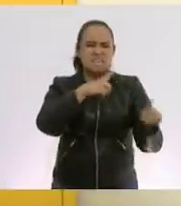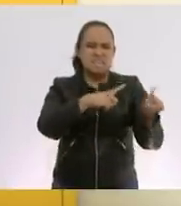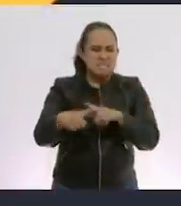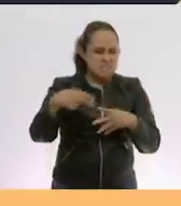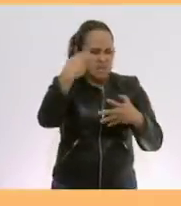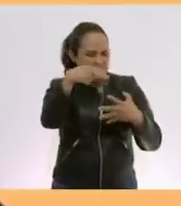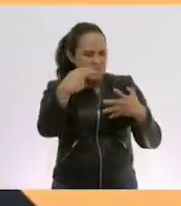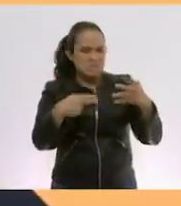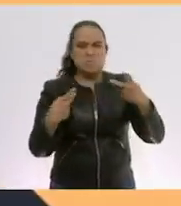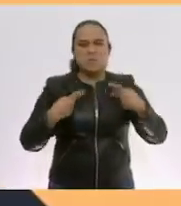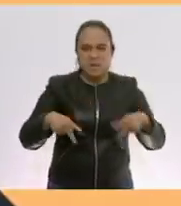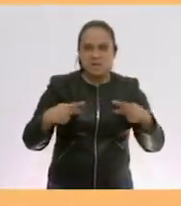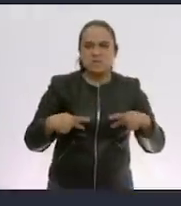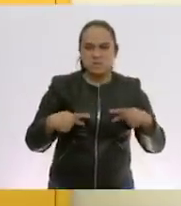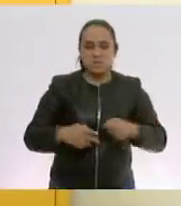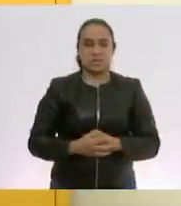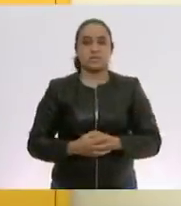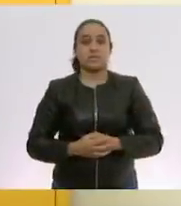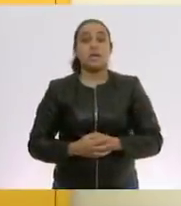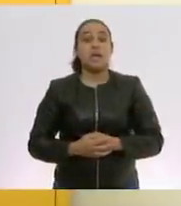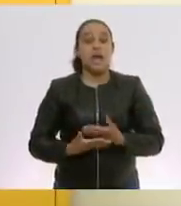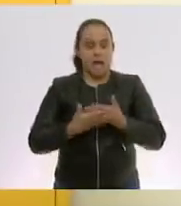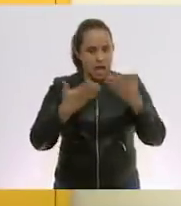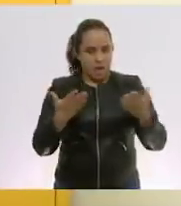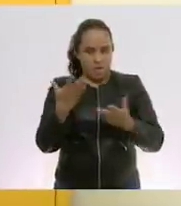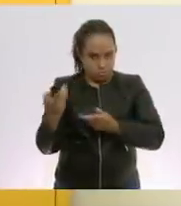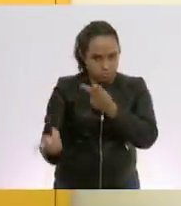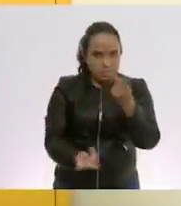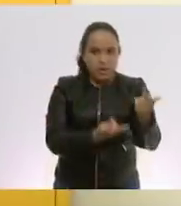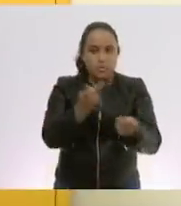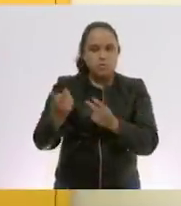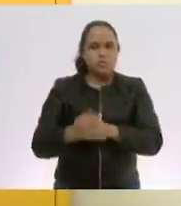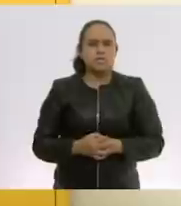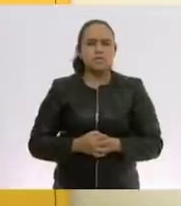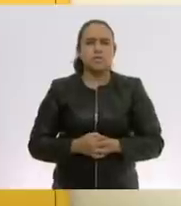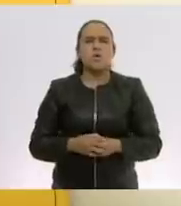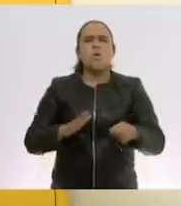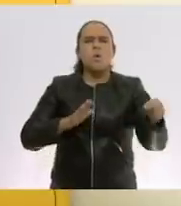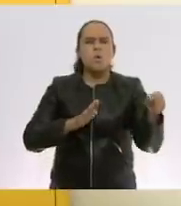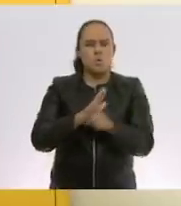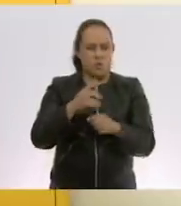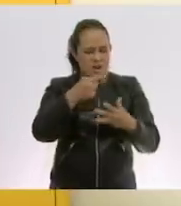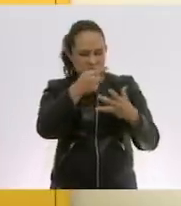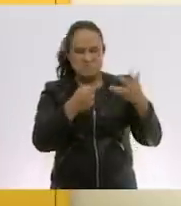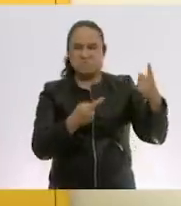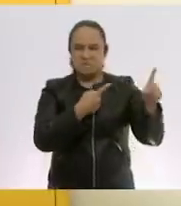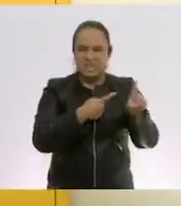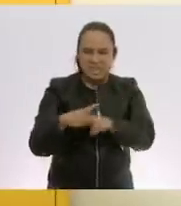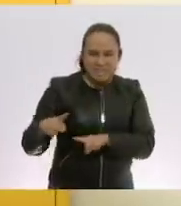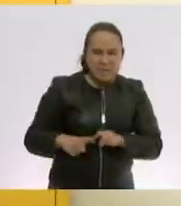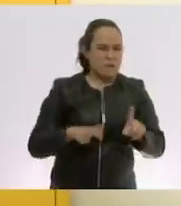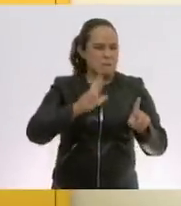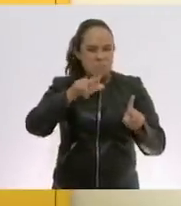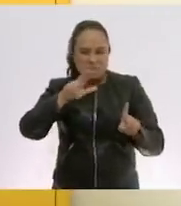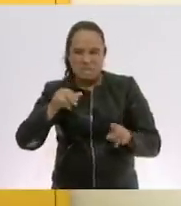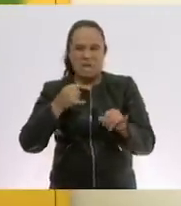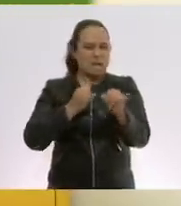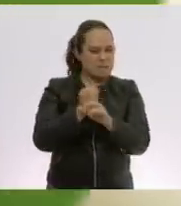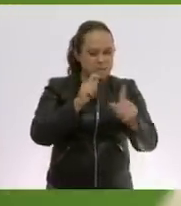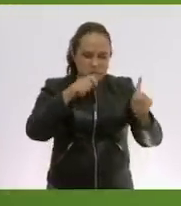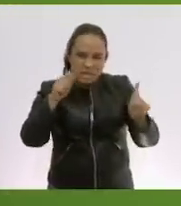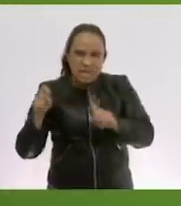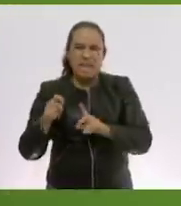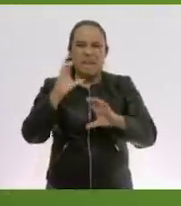y muchas obras. ¡Vamos con las preguntas! ¿Cuál de las expresiones artísticas te pareció más bonita?